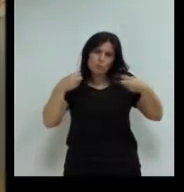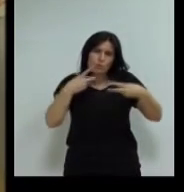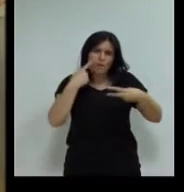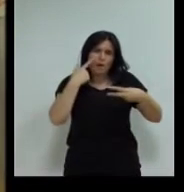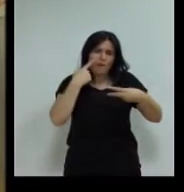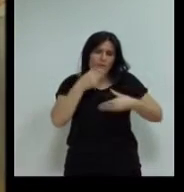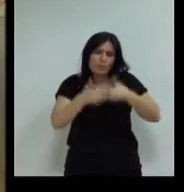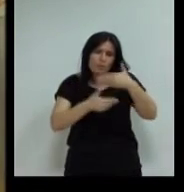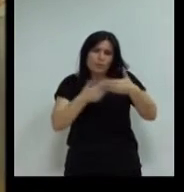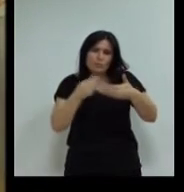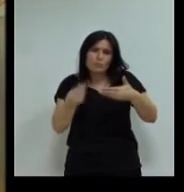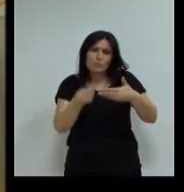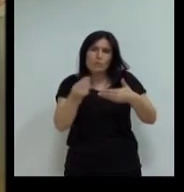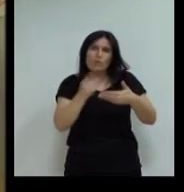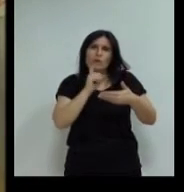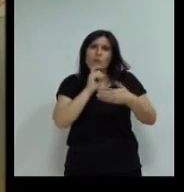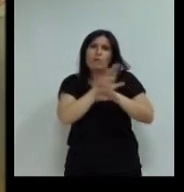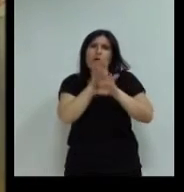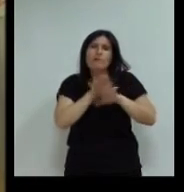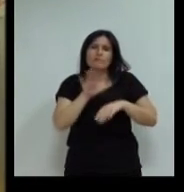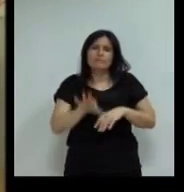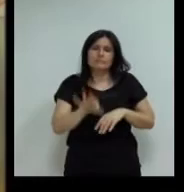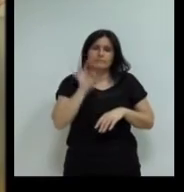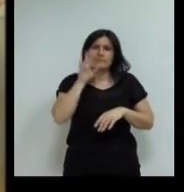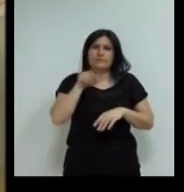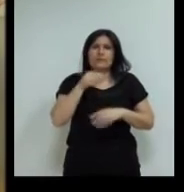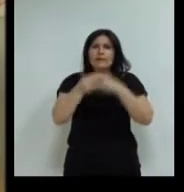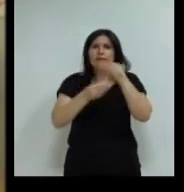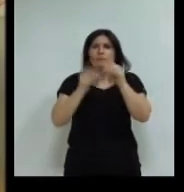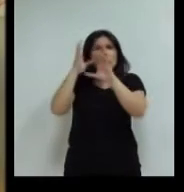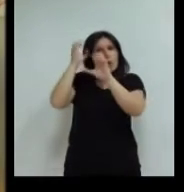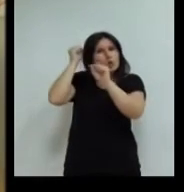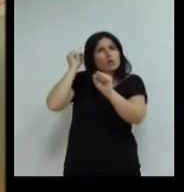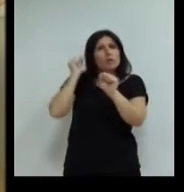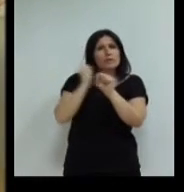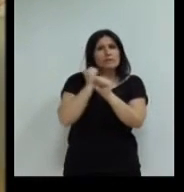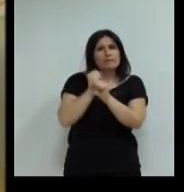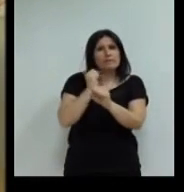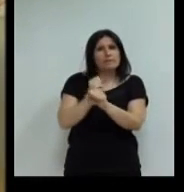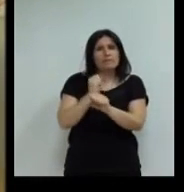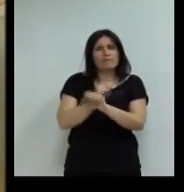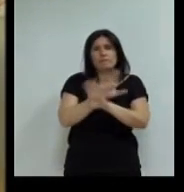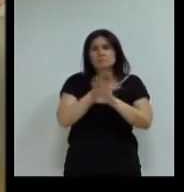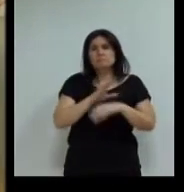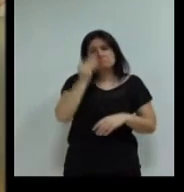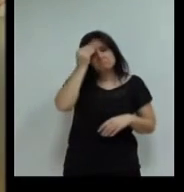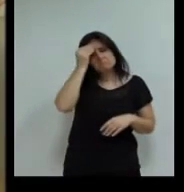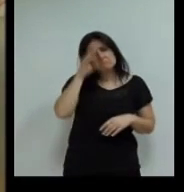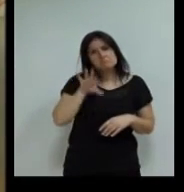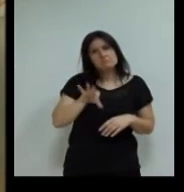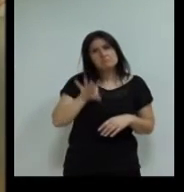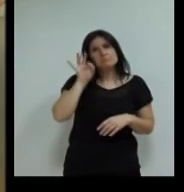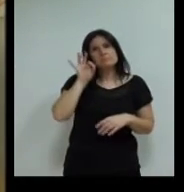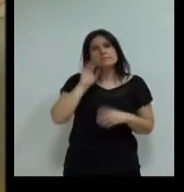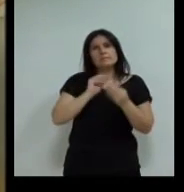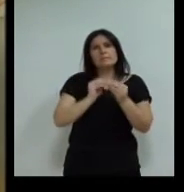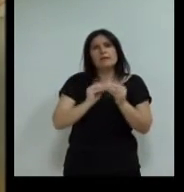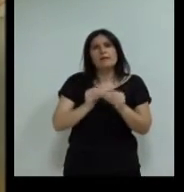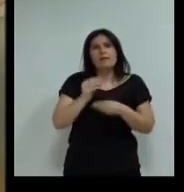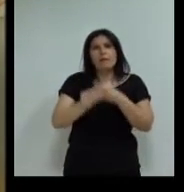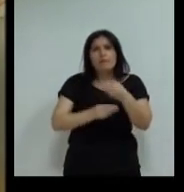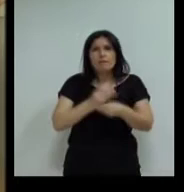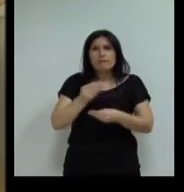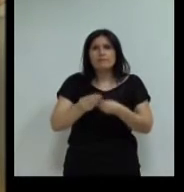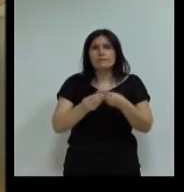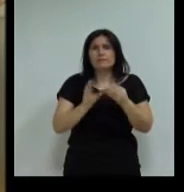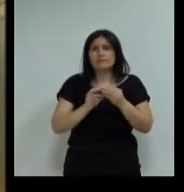pues decidimos hacer, nos hicimos un protocolo de trabajo y decidimos, oye, pues desarrollar